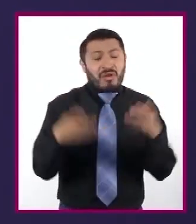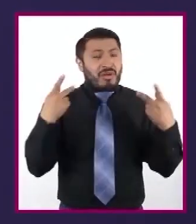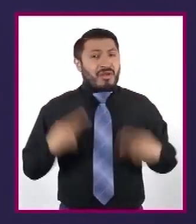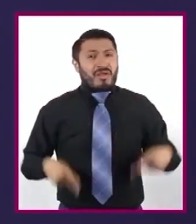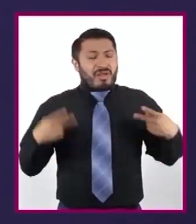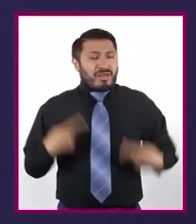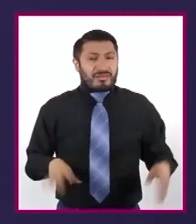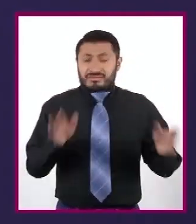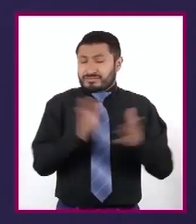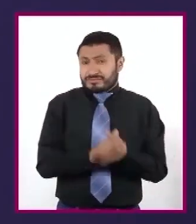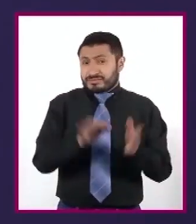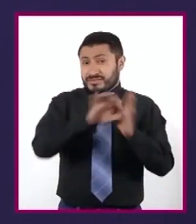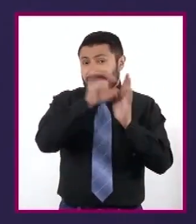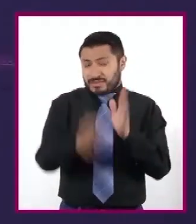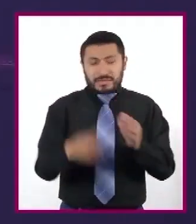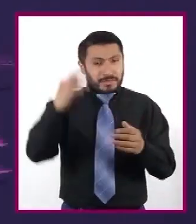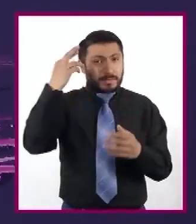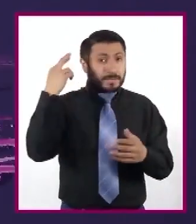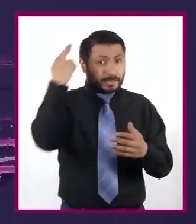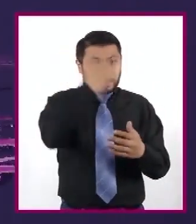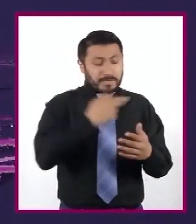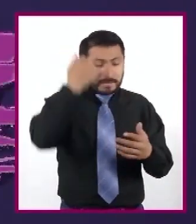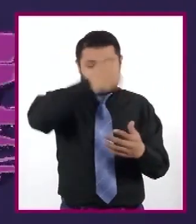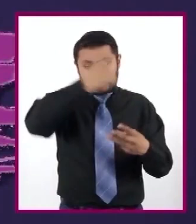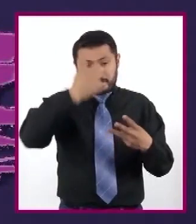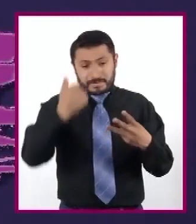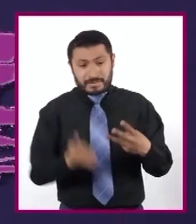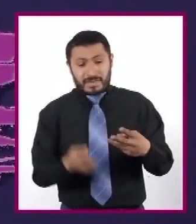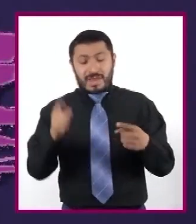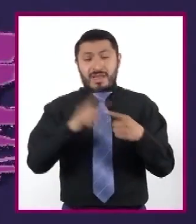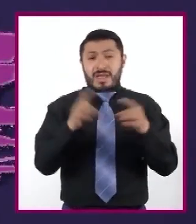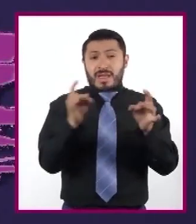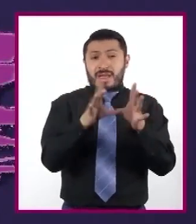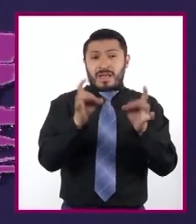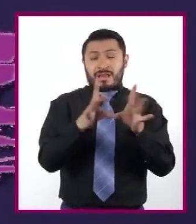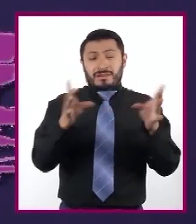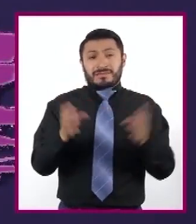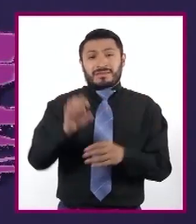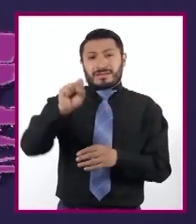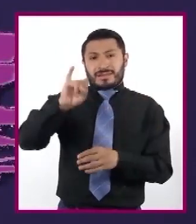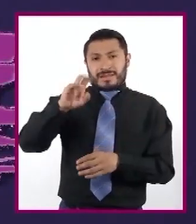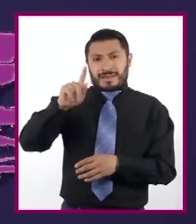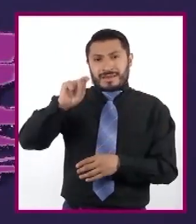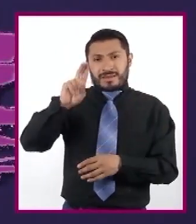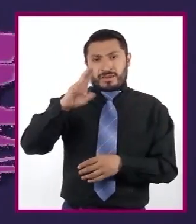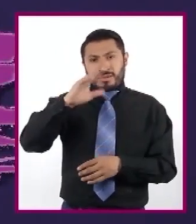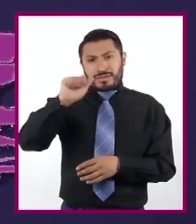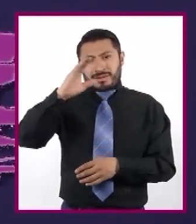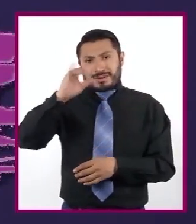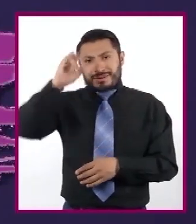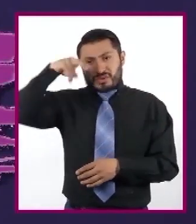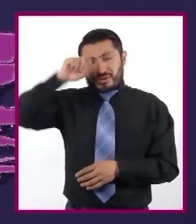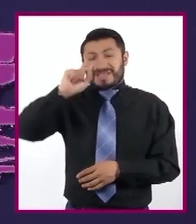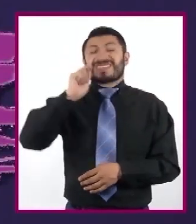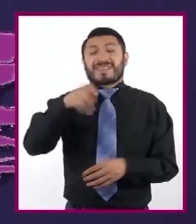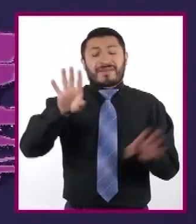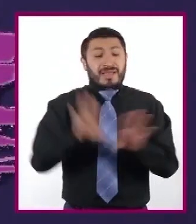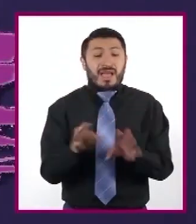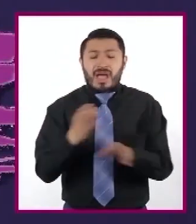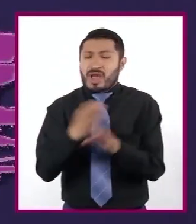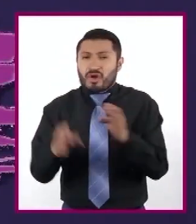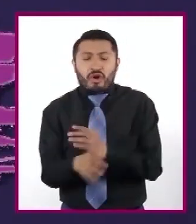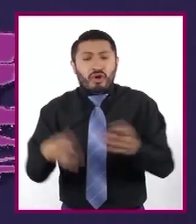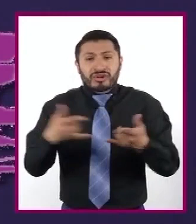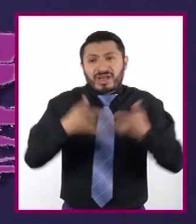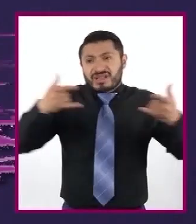personajes. Repasemos cada uno. Las situaciones se refieren a los hechos, acontecimientos o sucesos que se encuentran en un